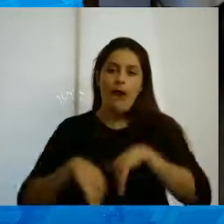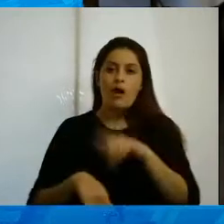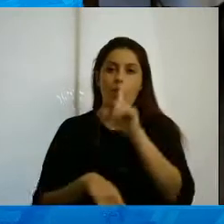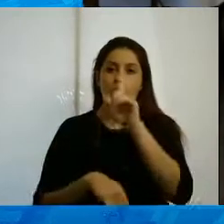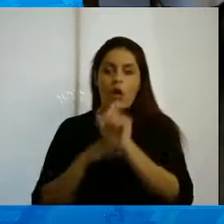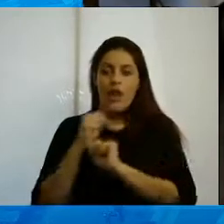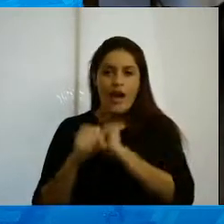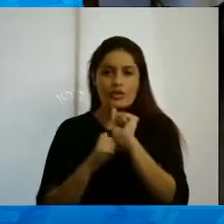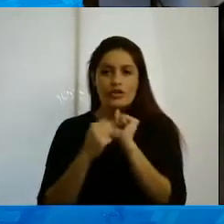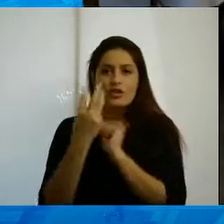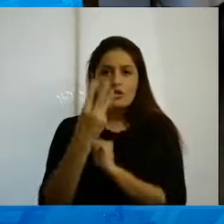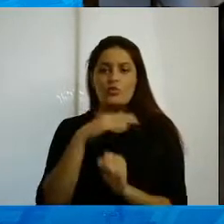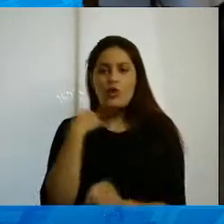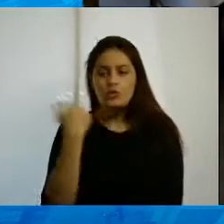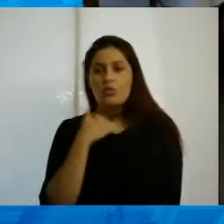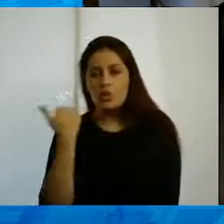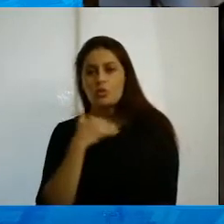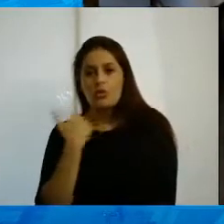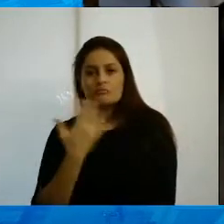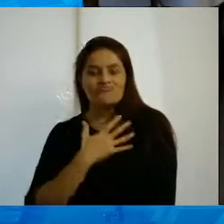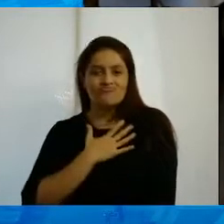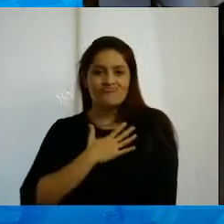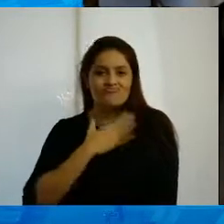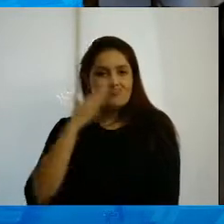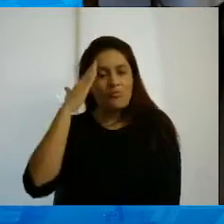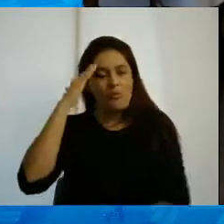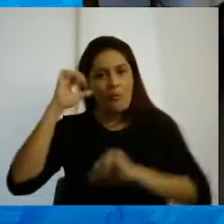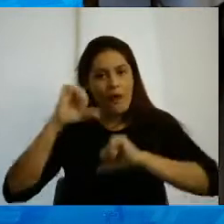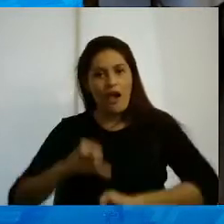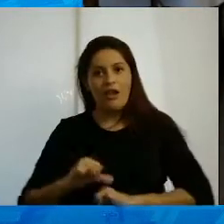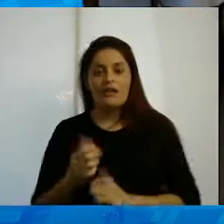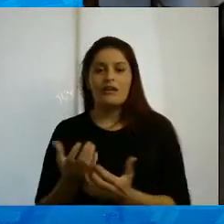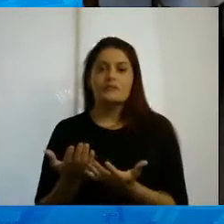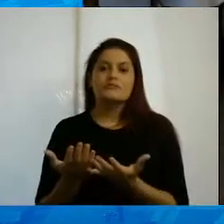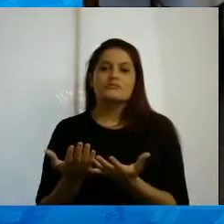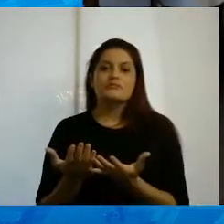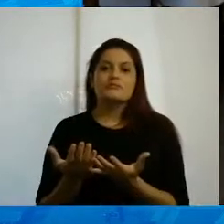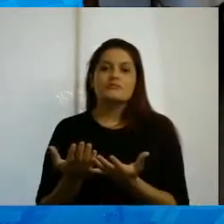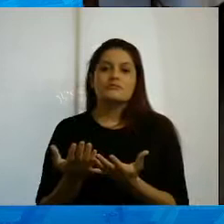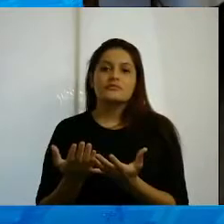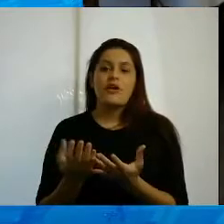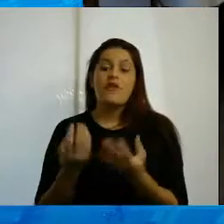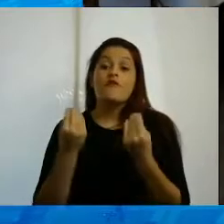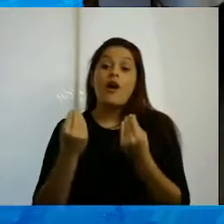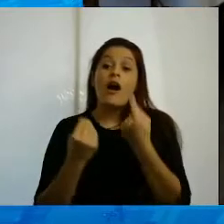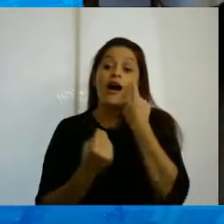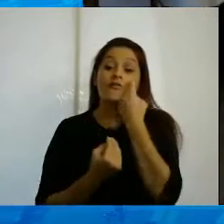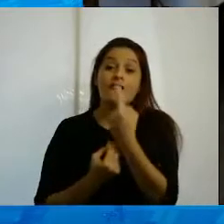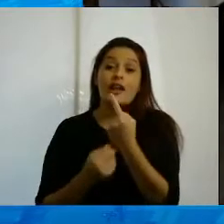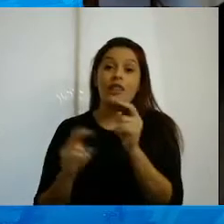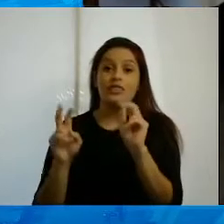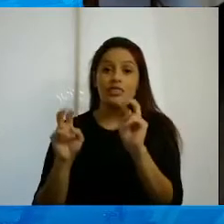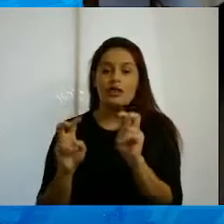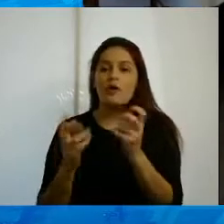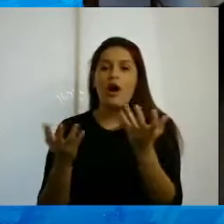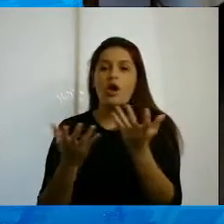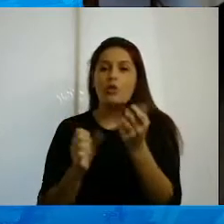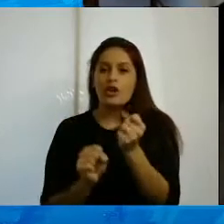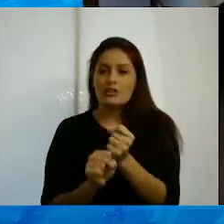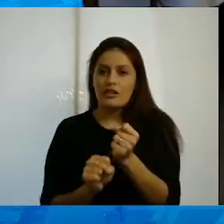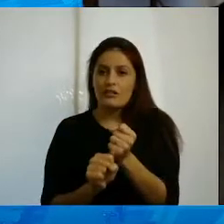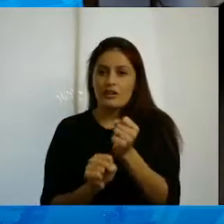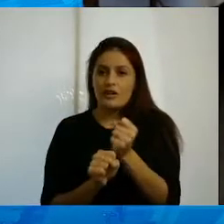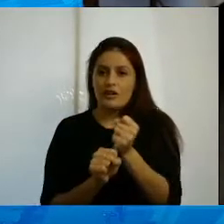año, no sé cómo andaríamos mentalmente. Así que yo creo que es bueno que vea ese tema, cómo están trabajando la